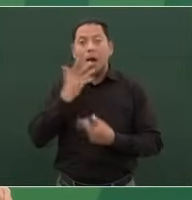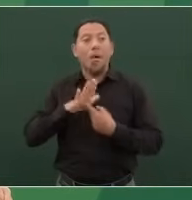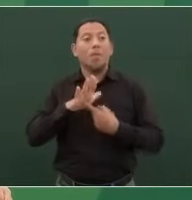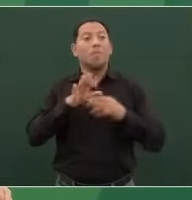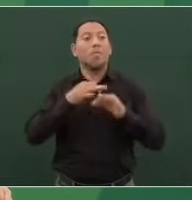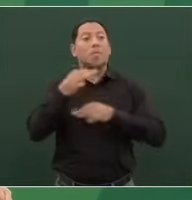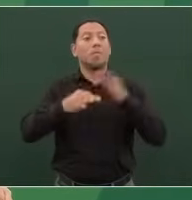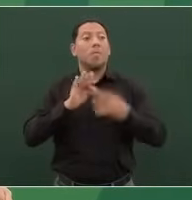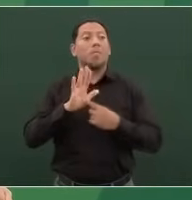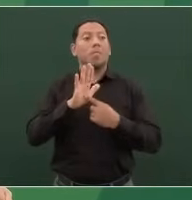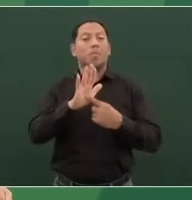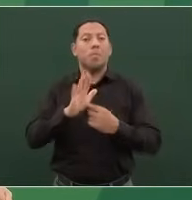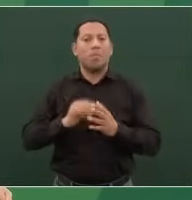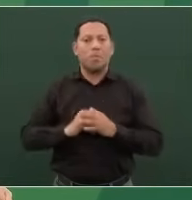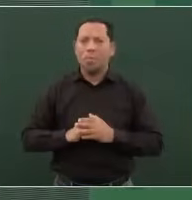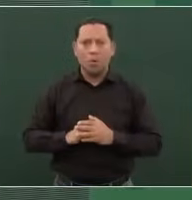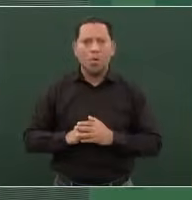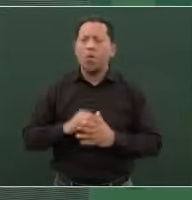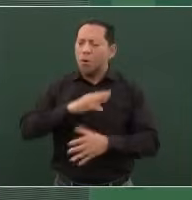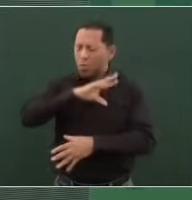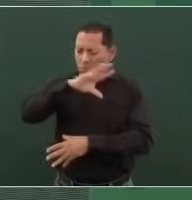los potentados.